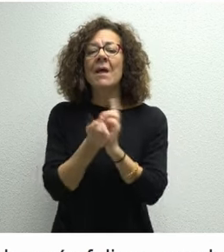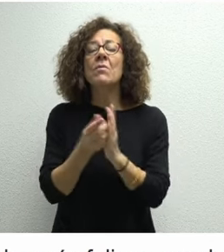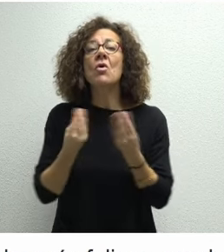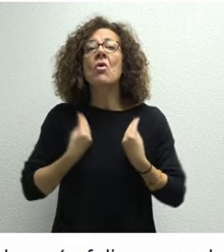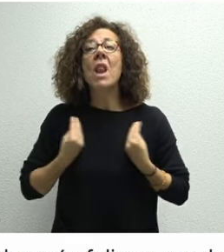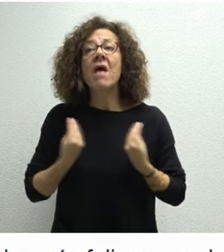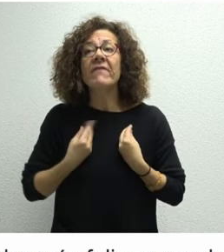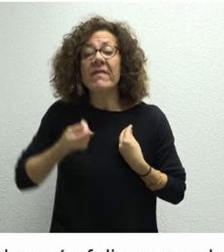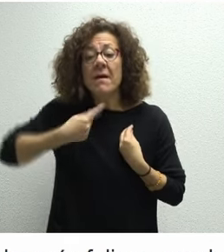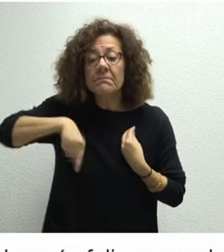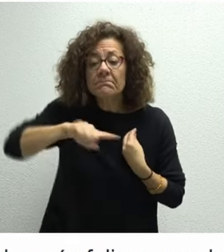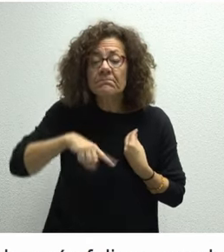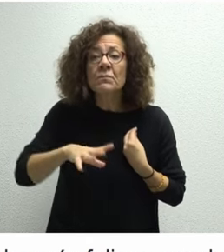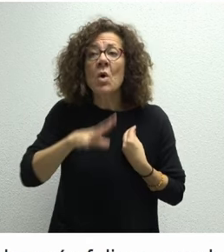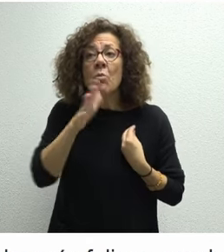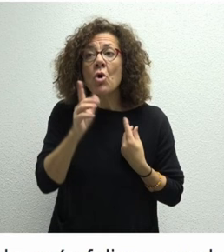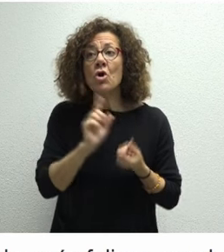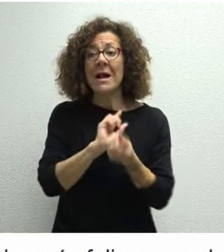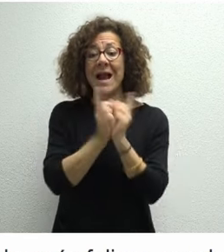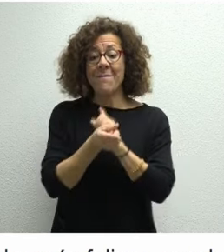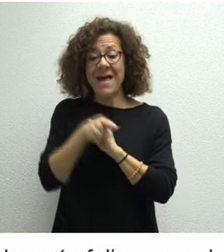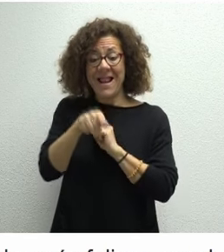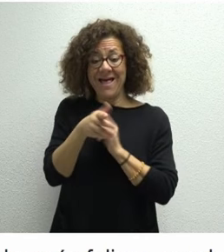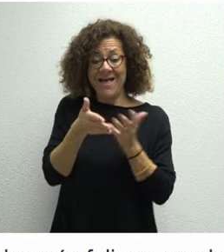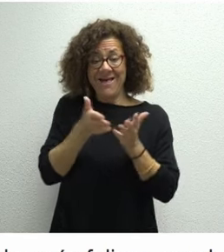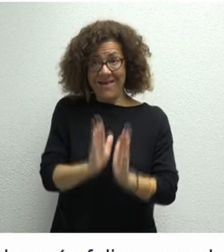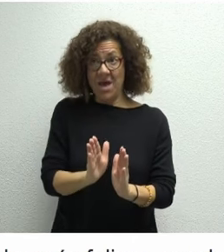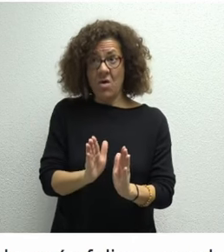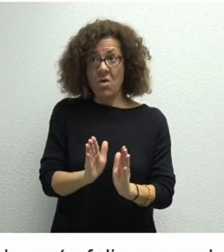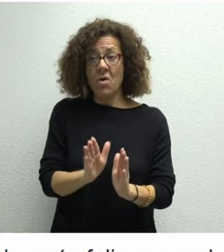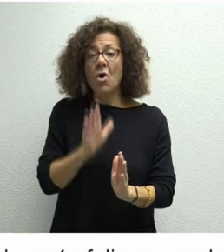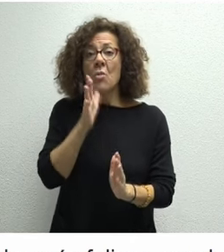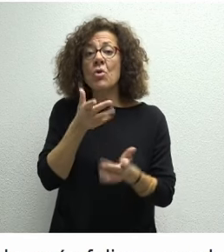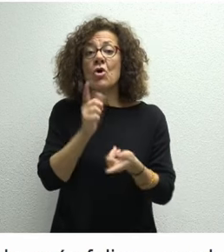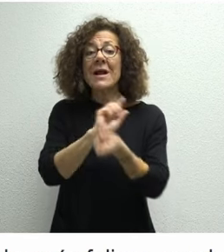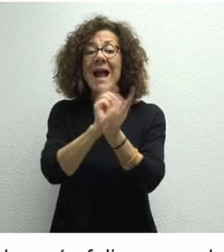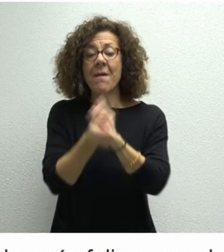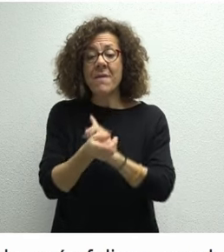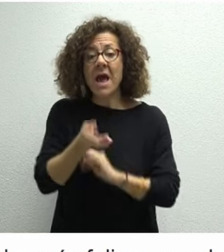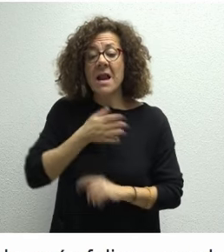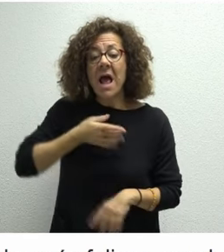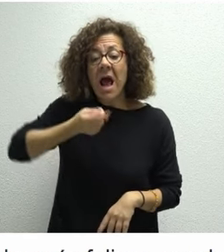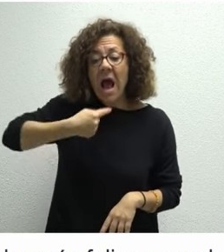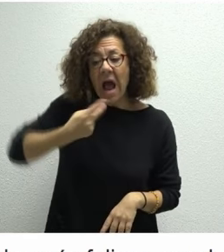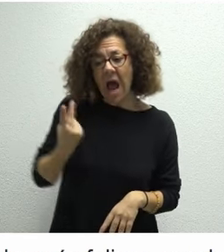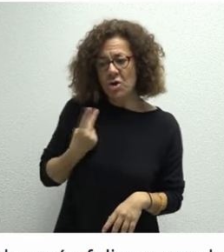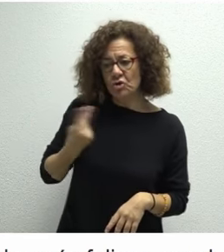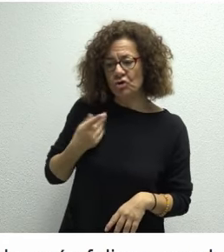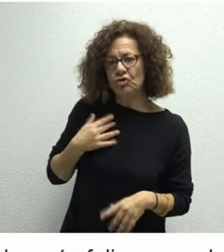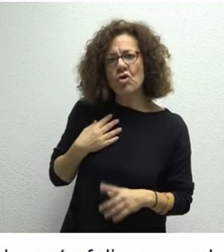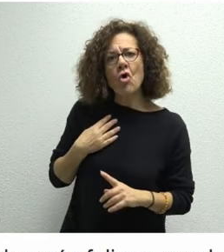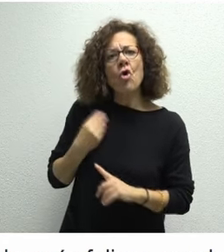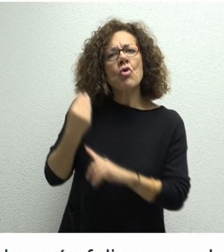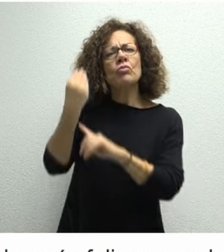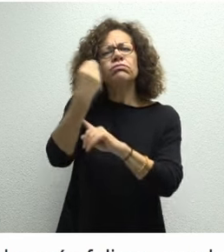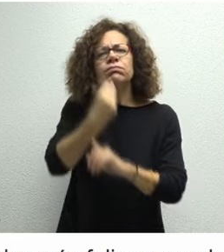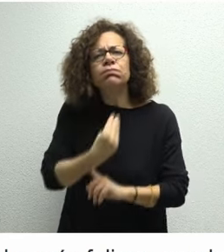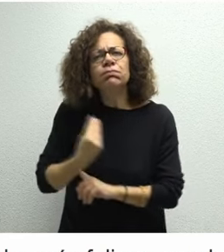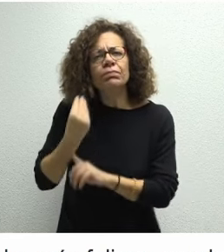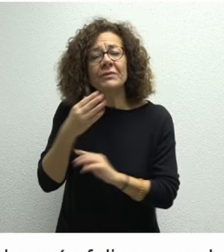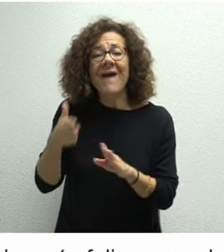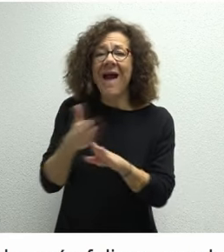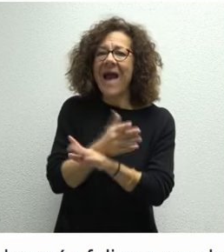vida por cambiarnos al hijo por cambiarnos a nosotros con un trato que nunca hemos